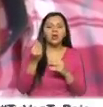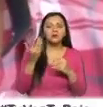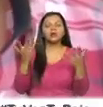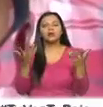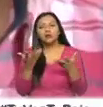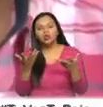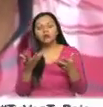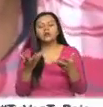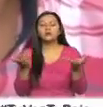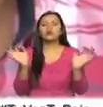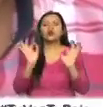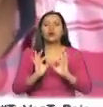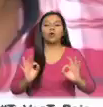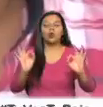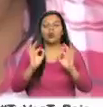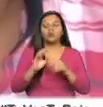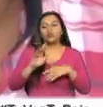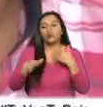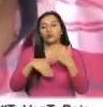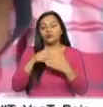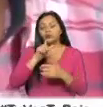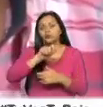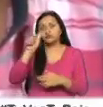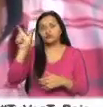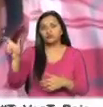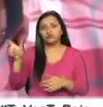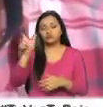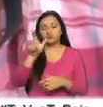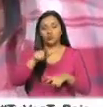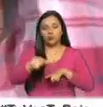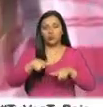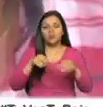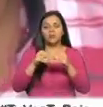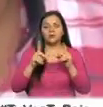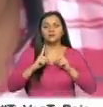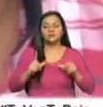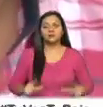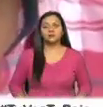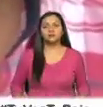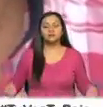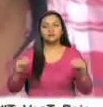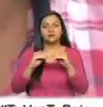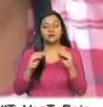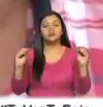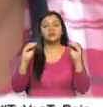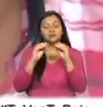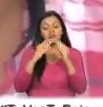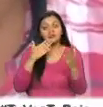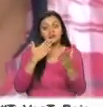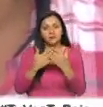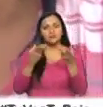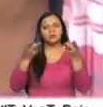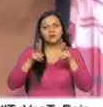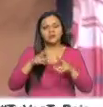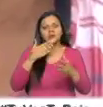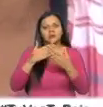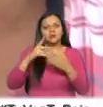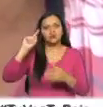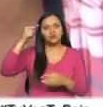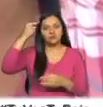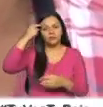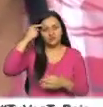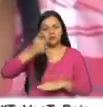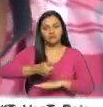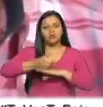pesca, pérdidas en otros sectores, también lo hay en el sector salud. No está de más agradecer de antemano al gobierno y a su vez